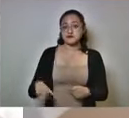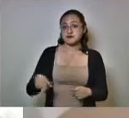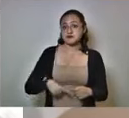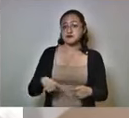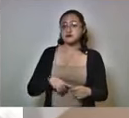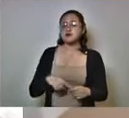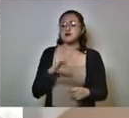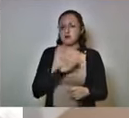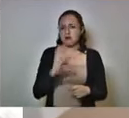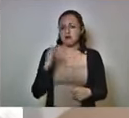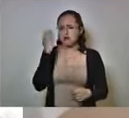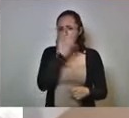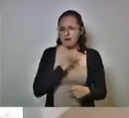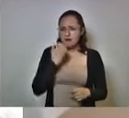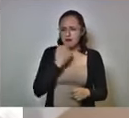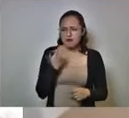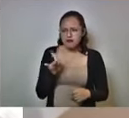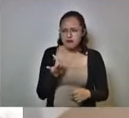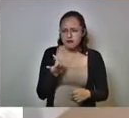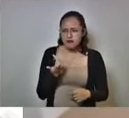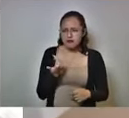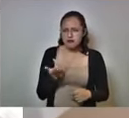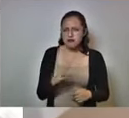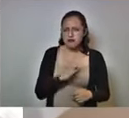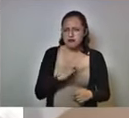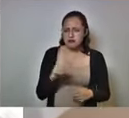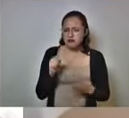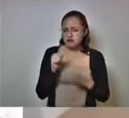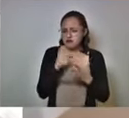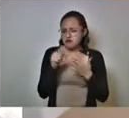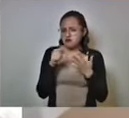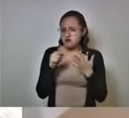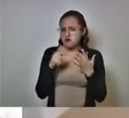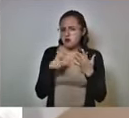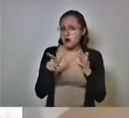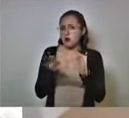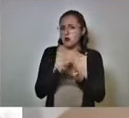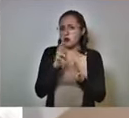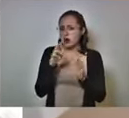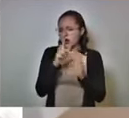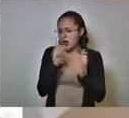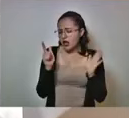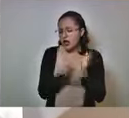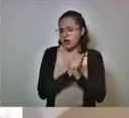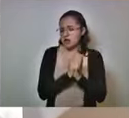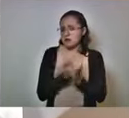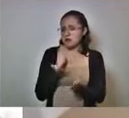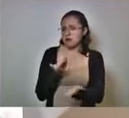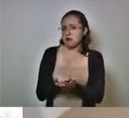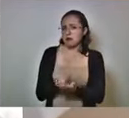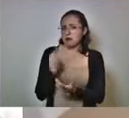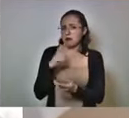podrá revisar si reúnen los requisitos que la ley